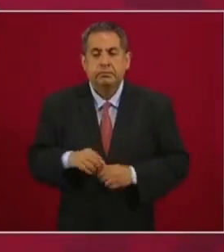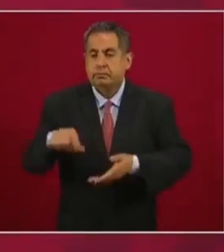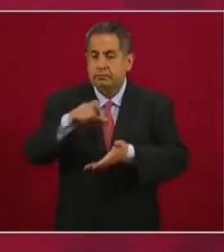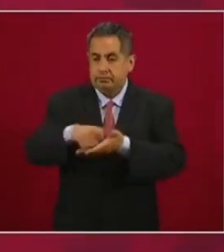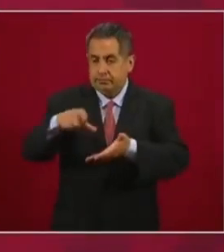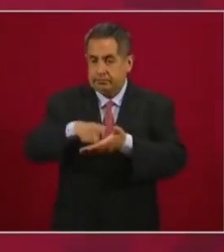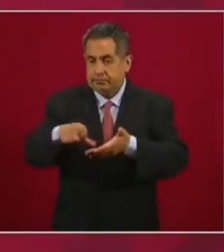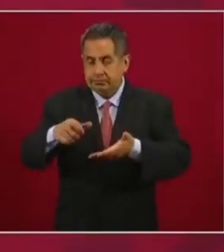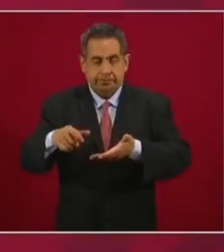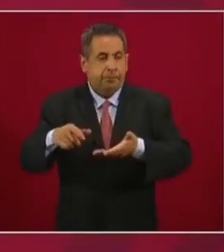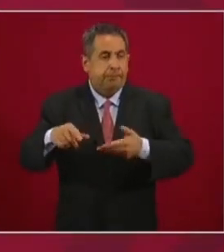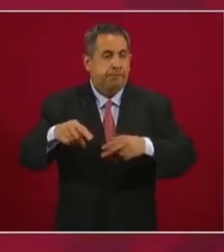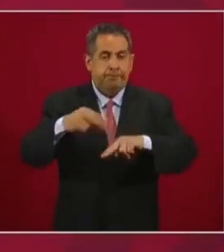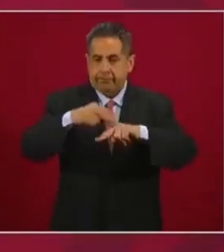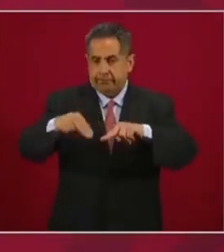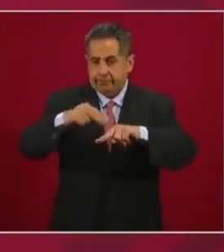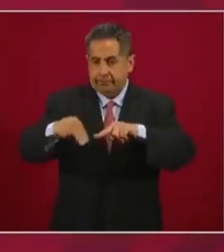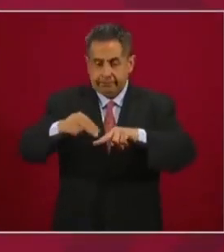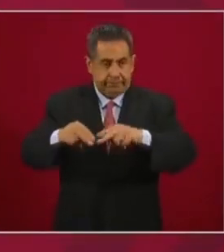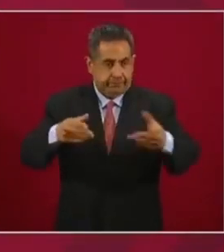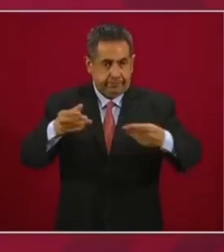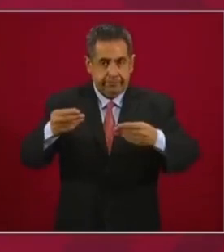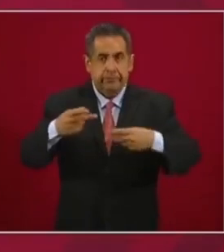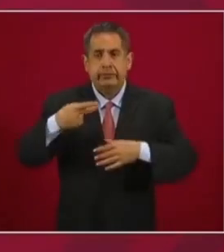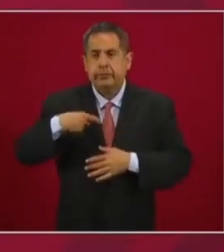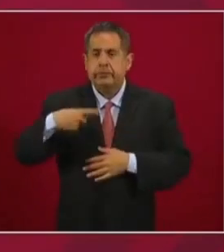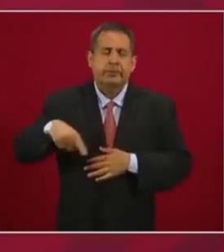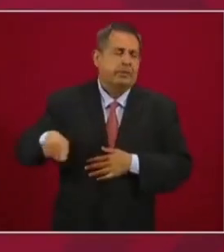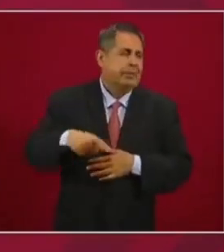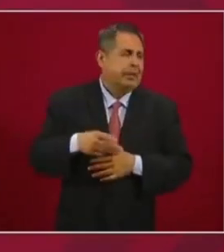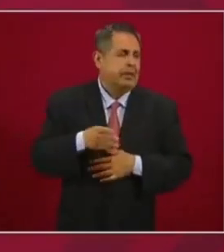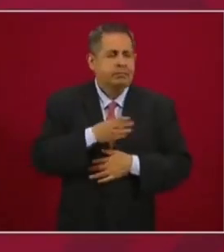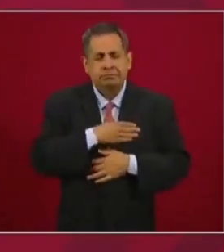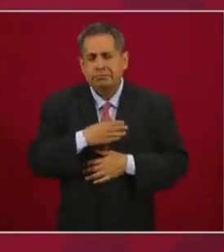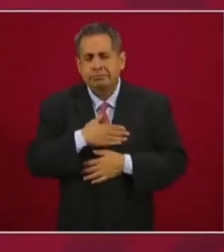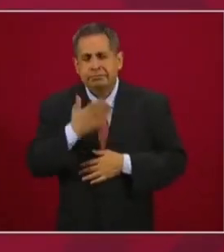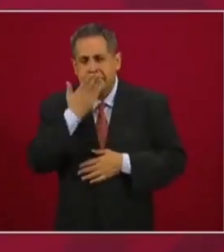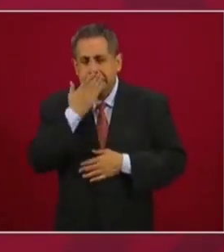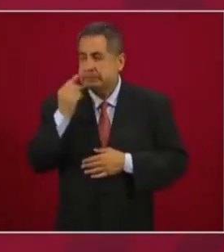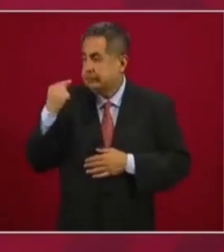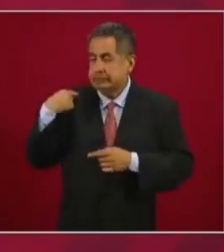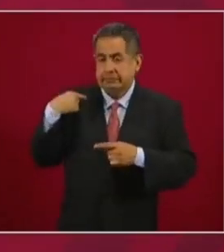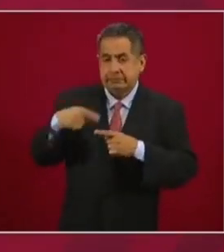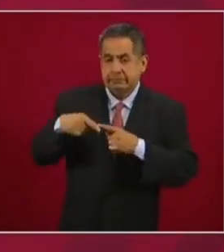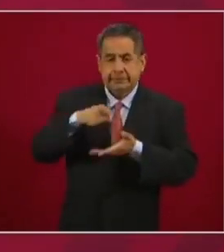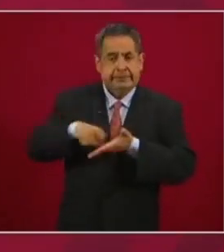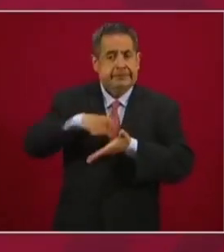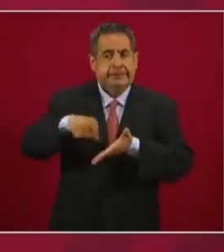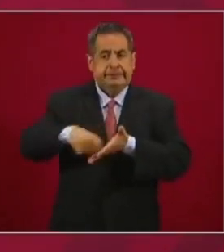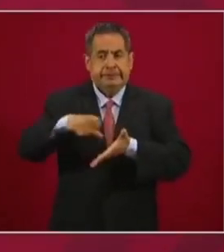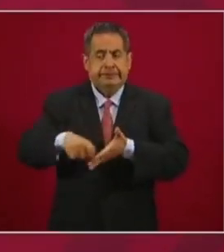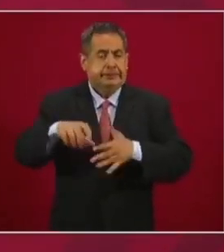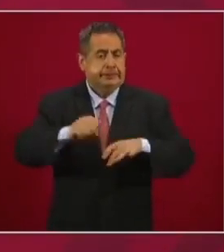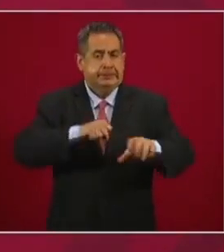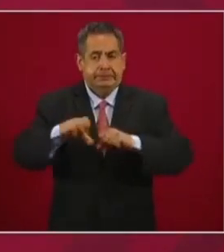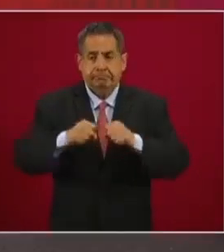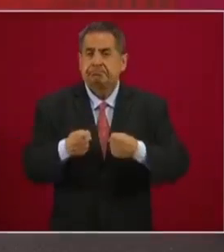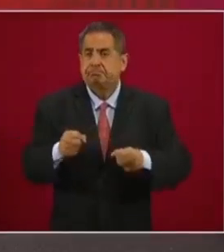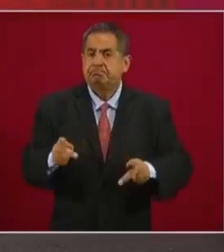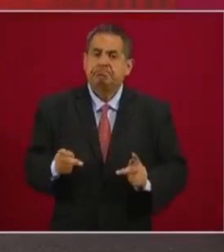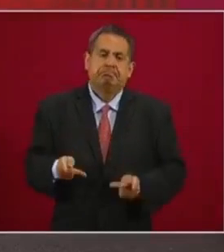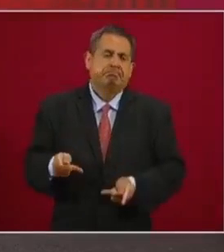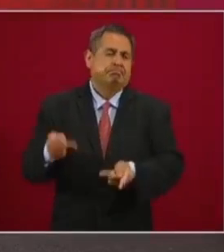comprando los boletos. La gente se ha portado muy bien. En estos días se ha incrementado mucho la